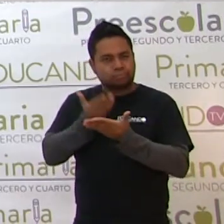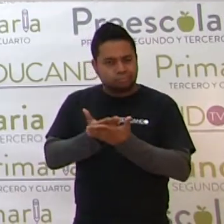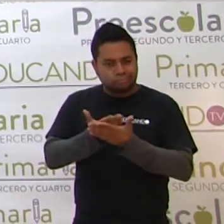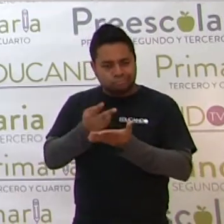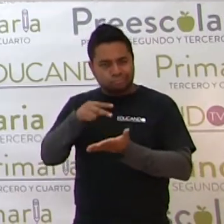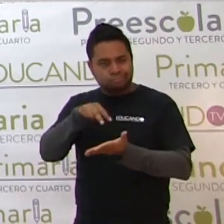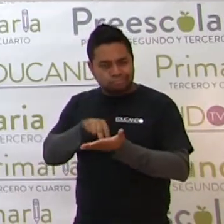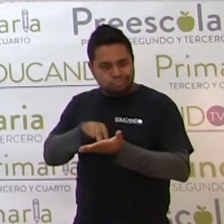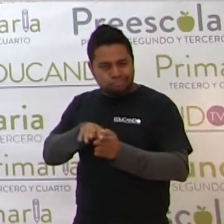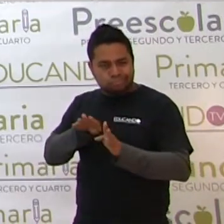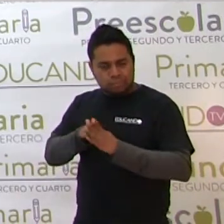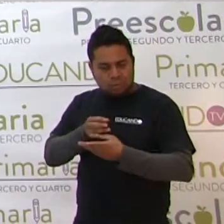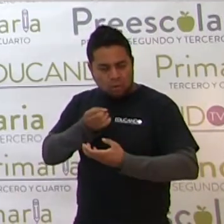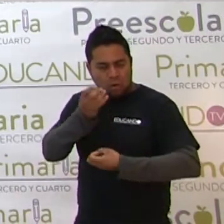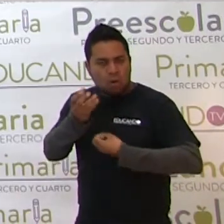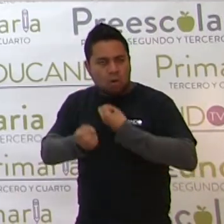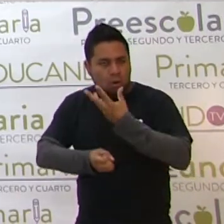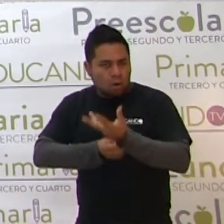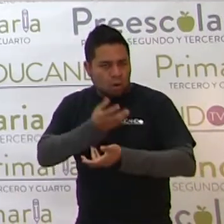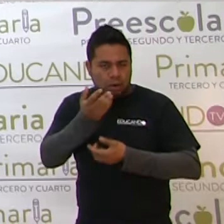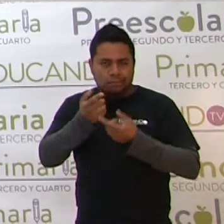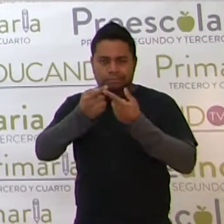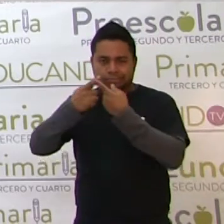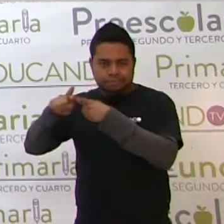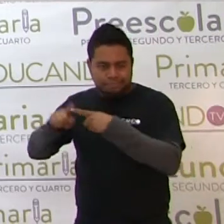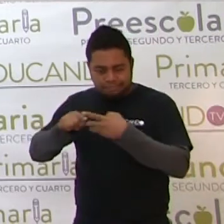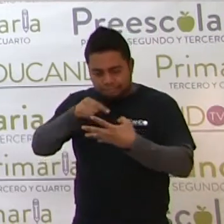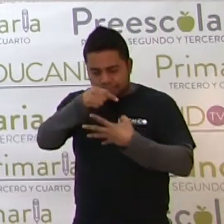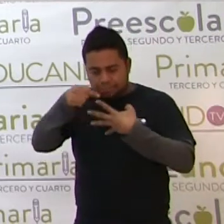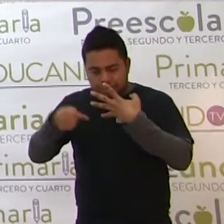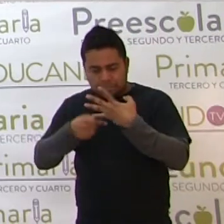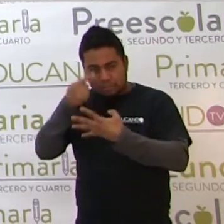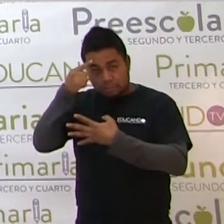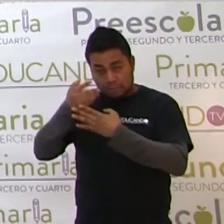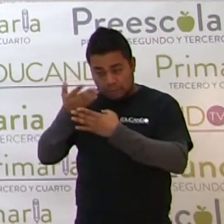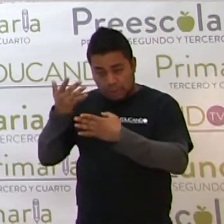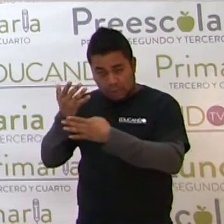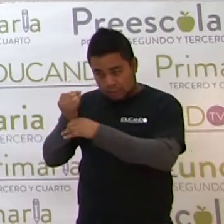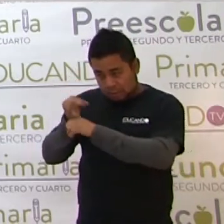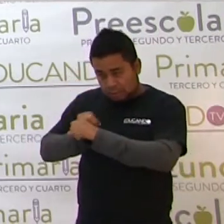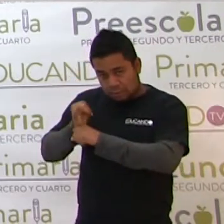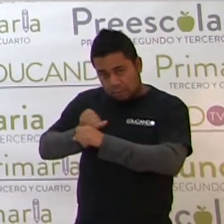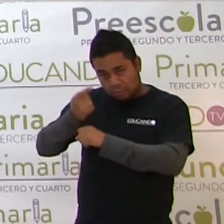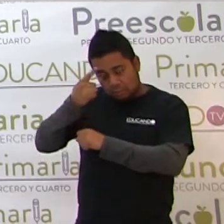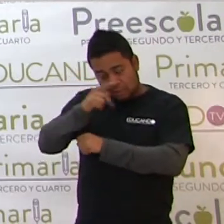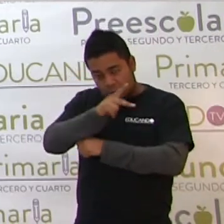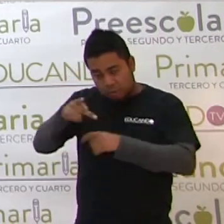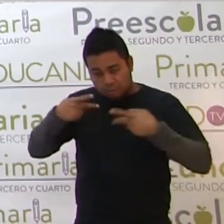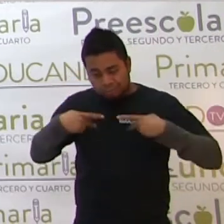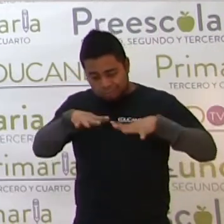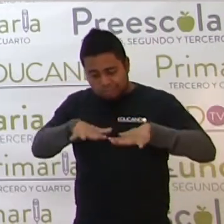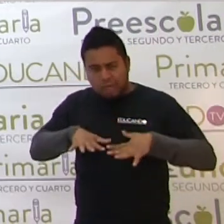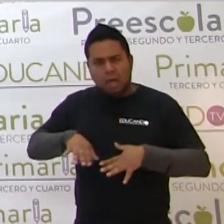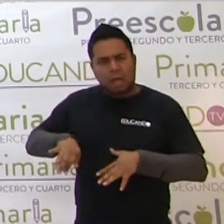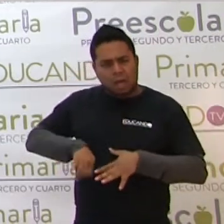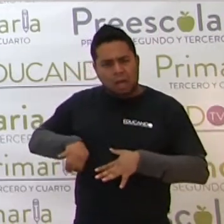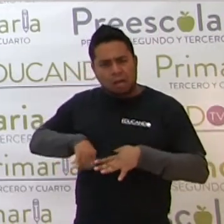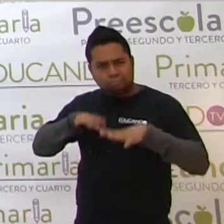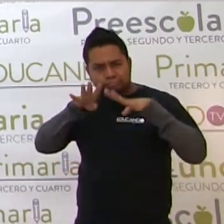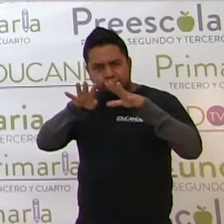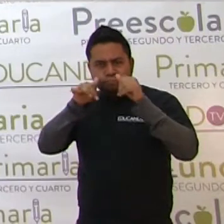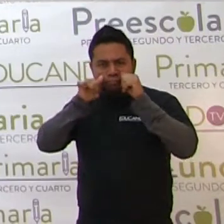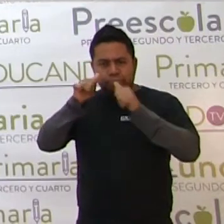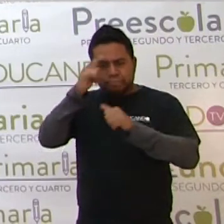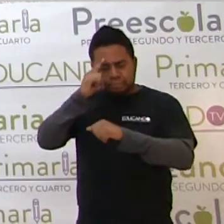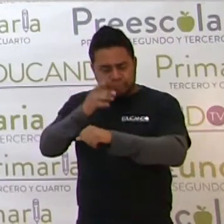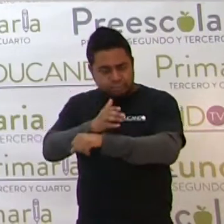en que nos vamos a expresar y diferentes elementos de la investigación para que sea interesante y les pueda llamar la atención a